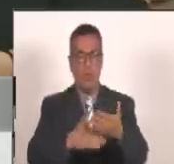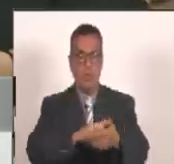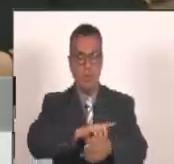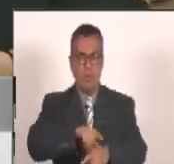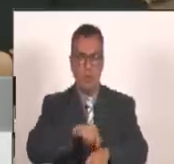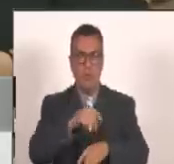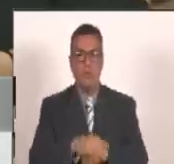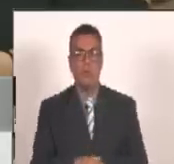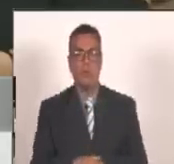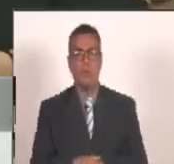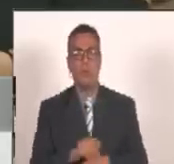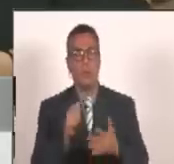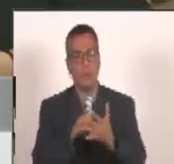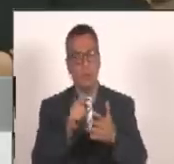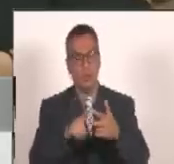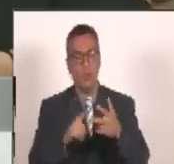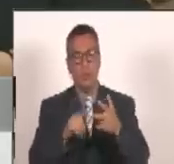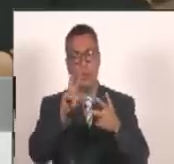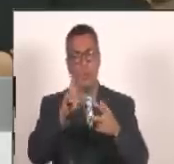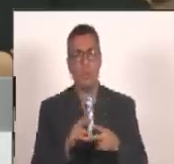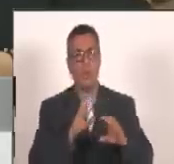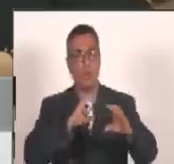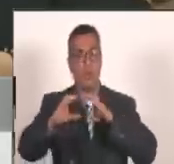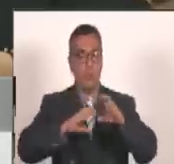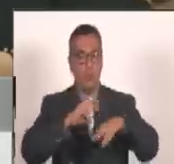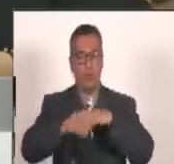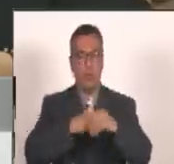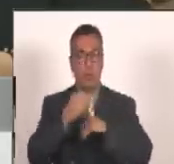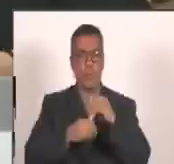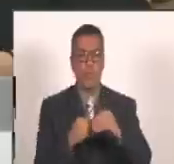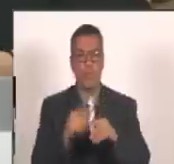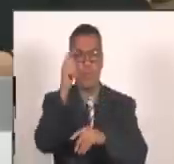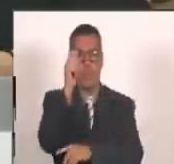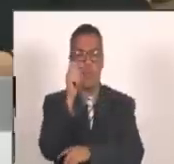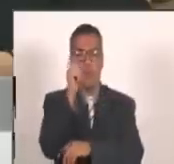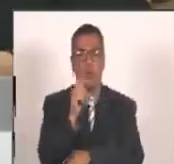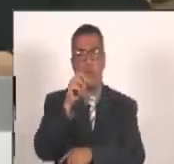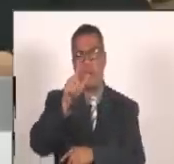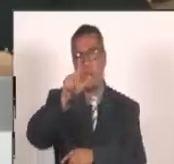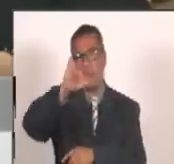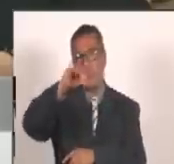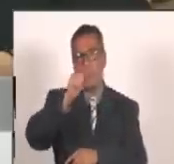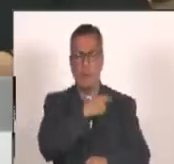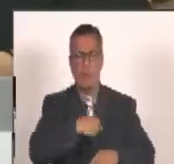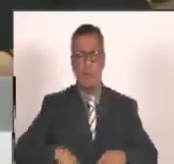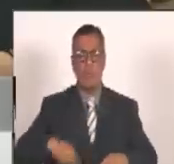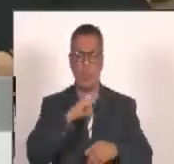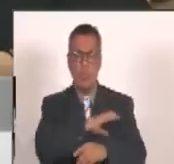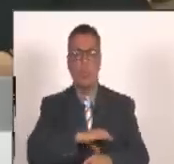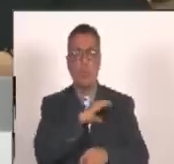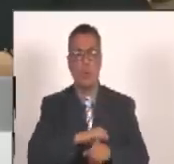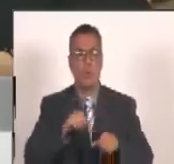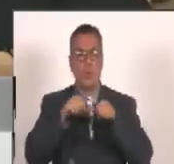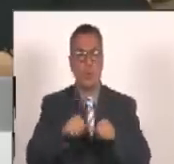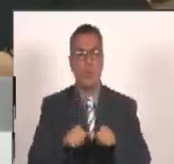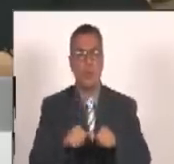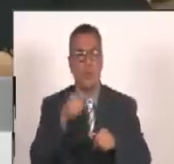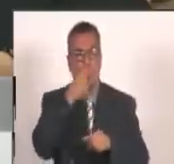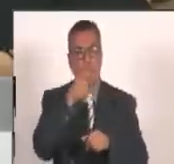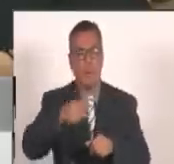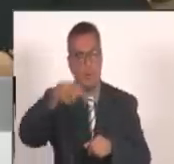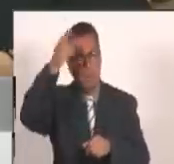lista anexa. Punto número 2. Comunicación suscrita por la diputada Nicia Maldonado, presidenta de la Comisión Permanente de